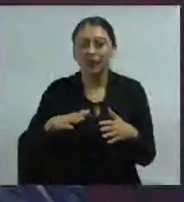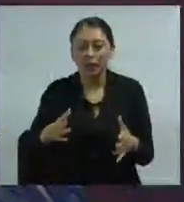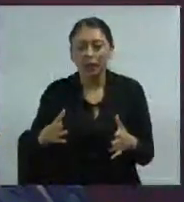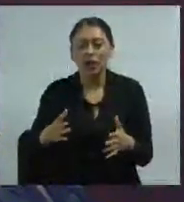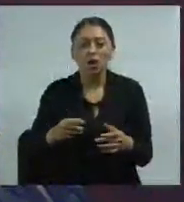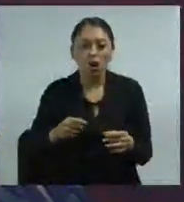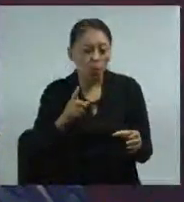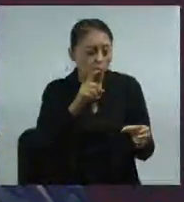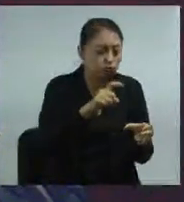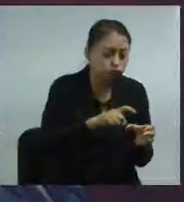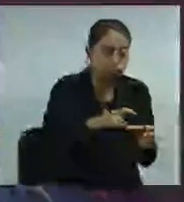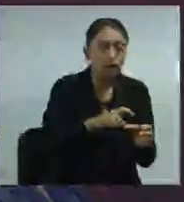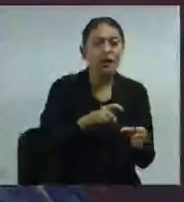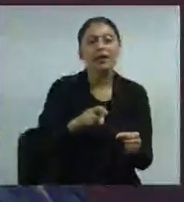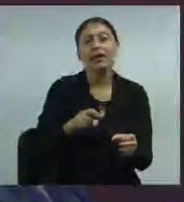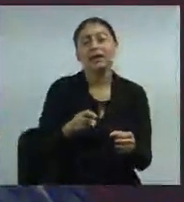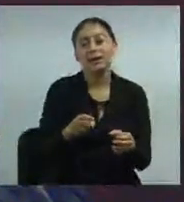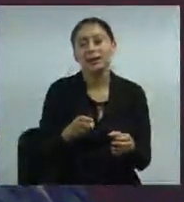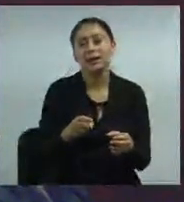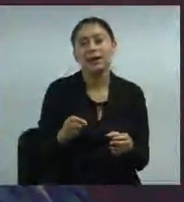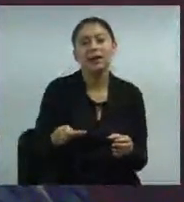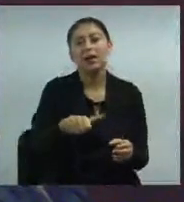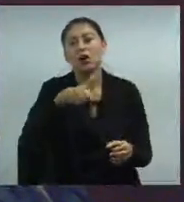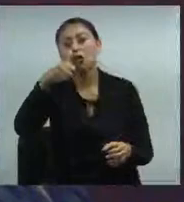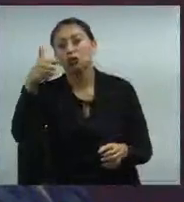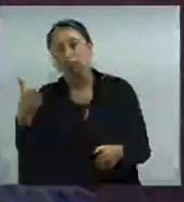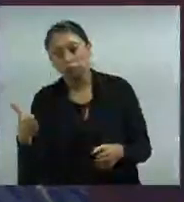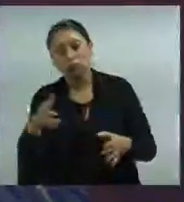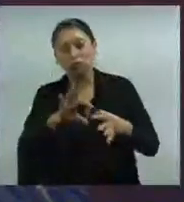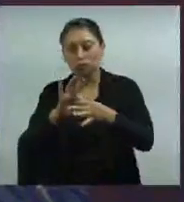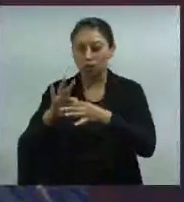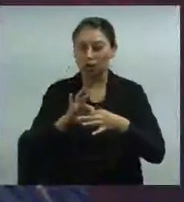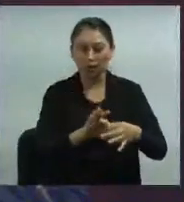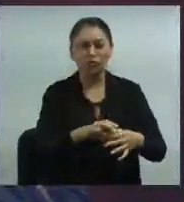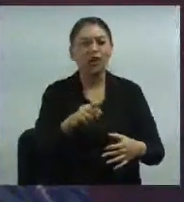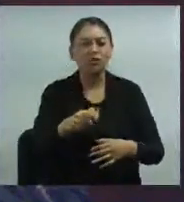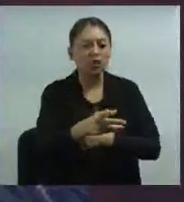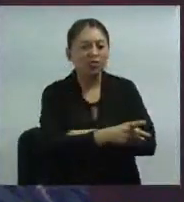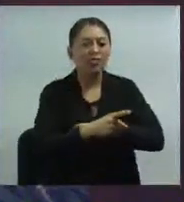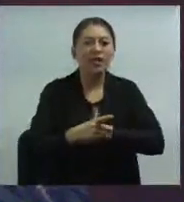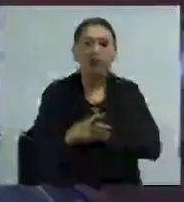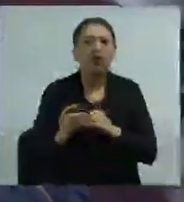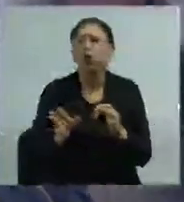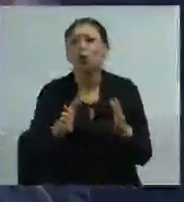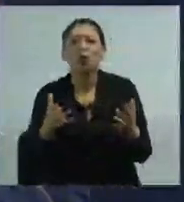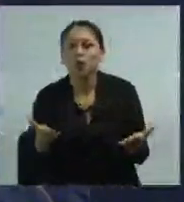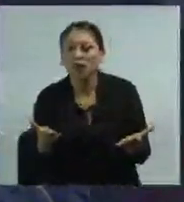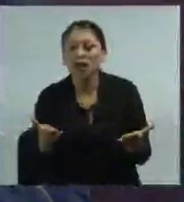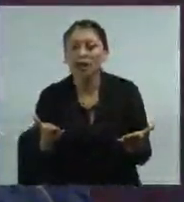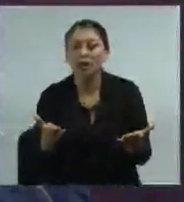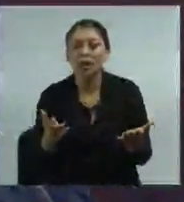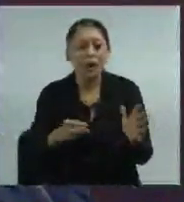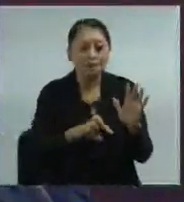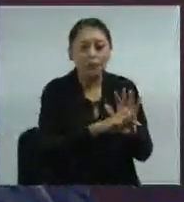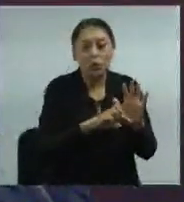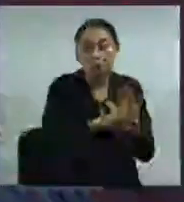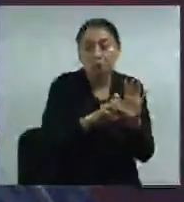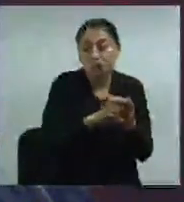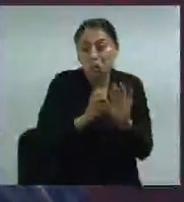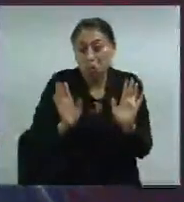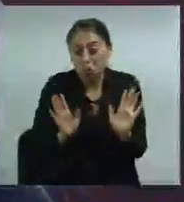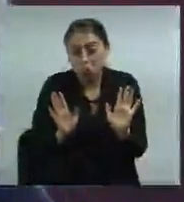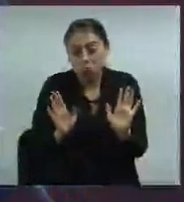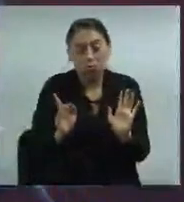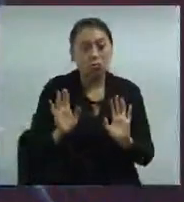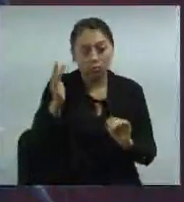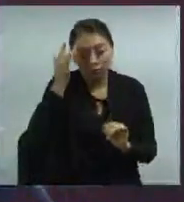asuntos de los otros dos organismos de Estado. No sé si es delito o no es delito, pero definitivamente es una